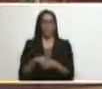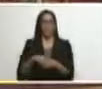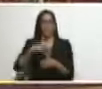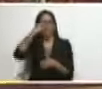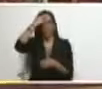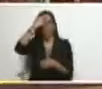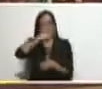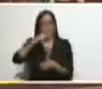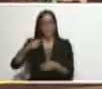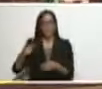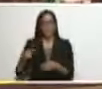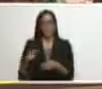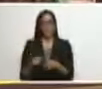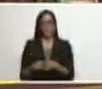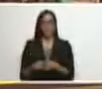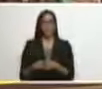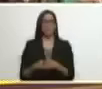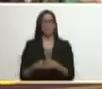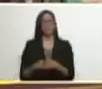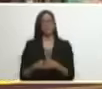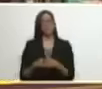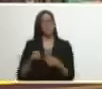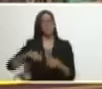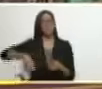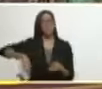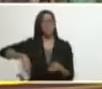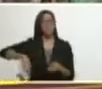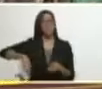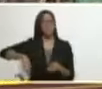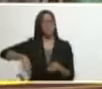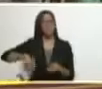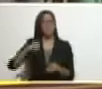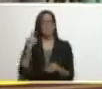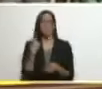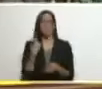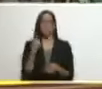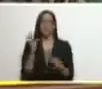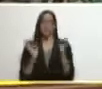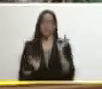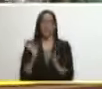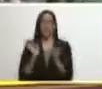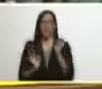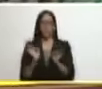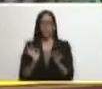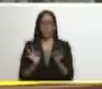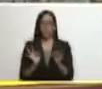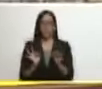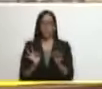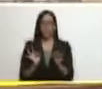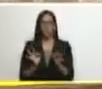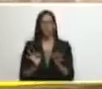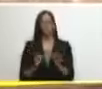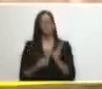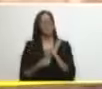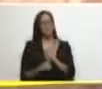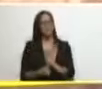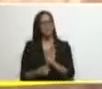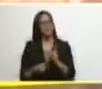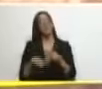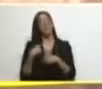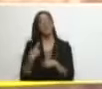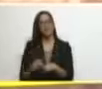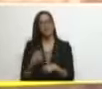población de la Guayana Esequiba una justa representación en la próxima